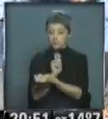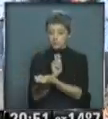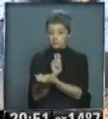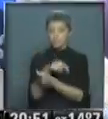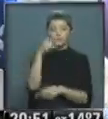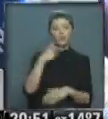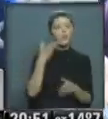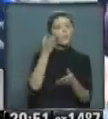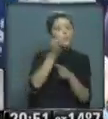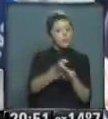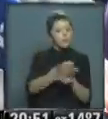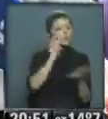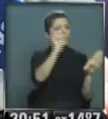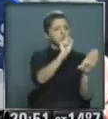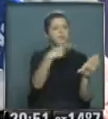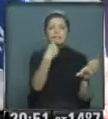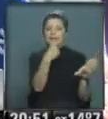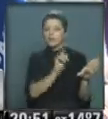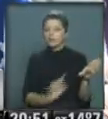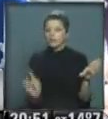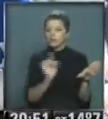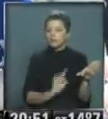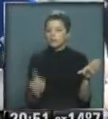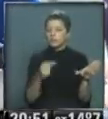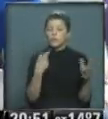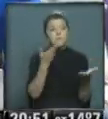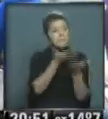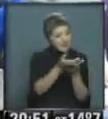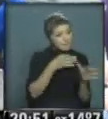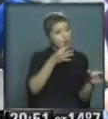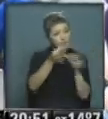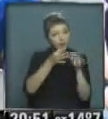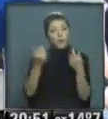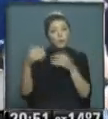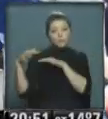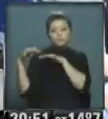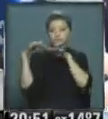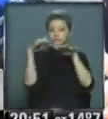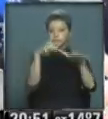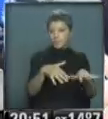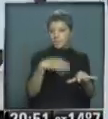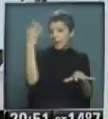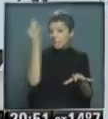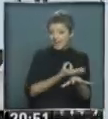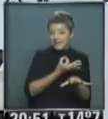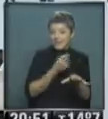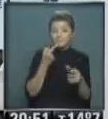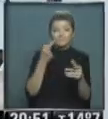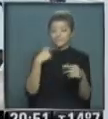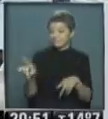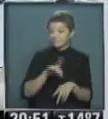la puerta, sin embargo no nos han dado ninguna respuesta. Apostamos al diálogo precisamente por eso que nos movilizamos, pero sin embargo no nos dan